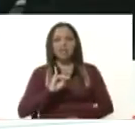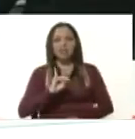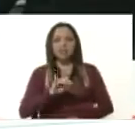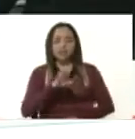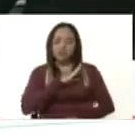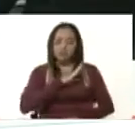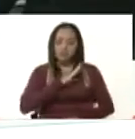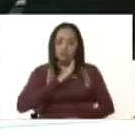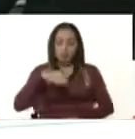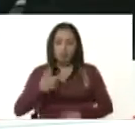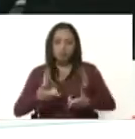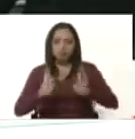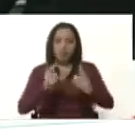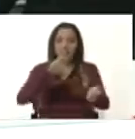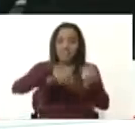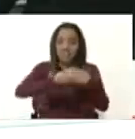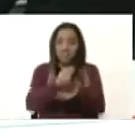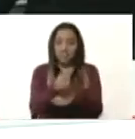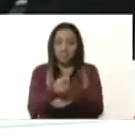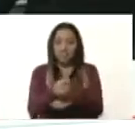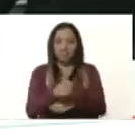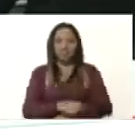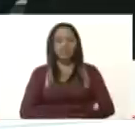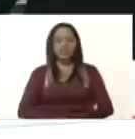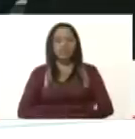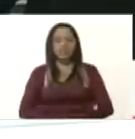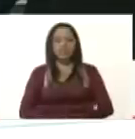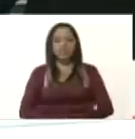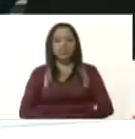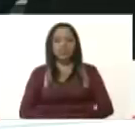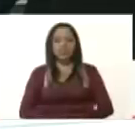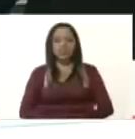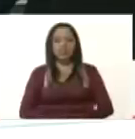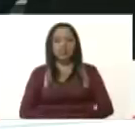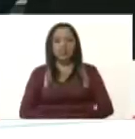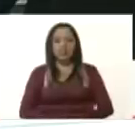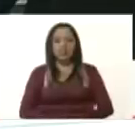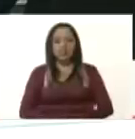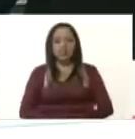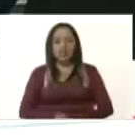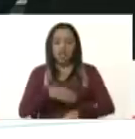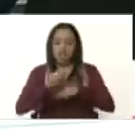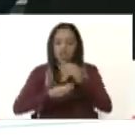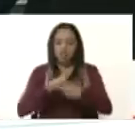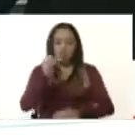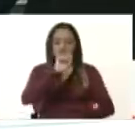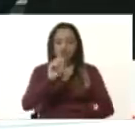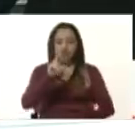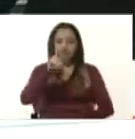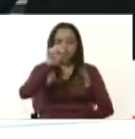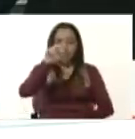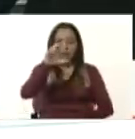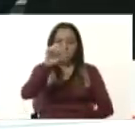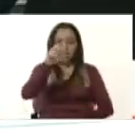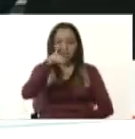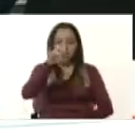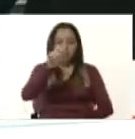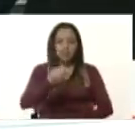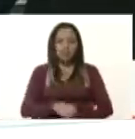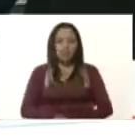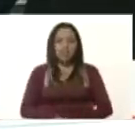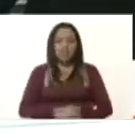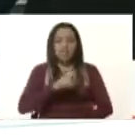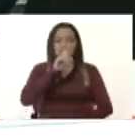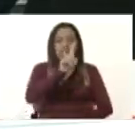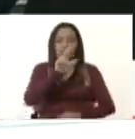y disponibilidad inmediata para su comercialización por parte de la SUNACRIC de 180.000